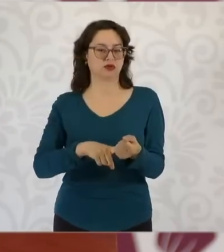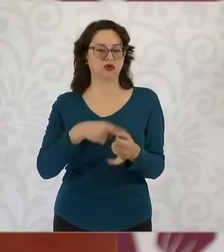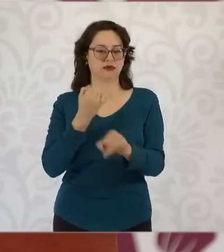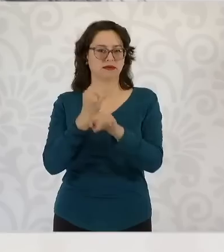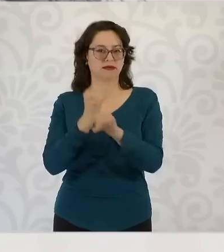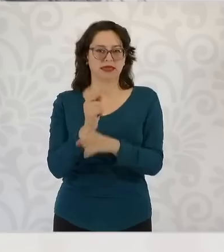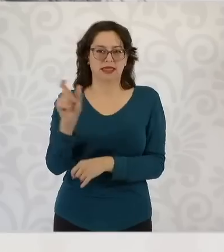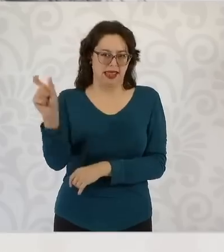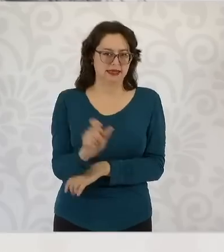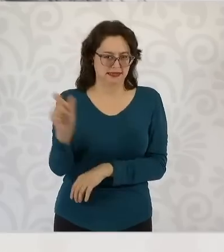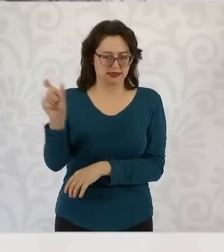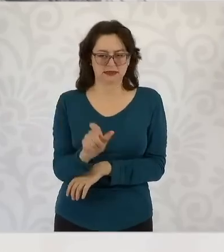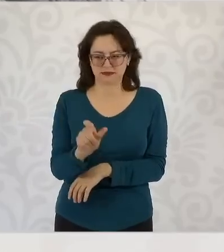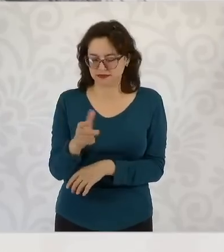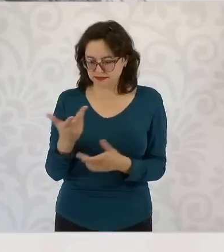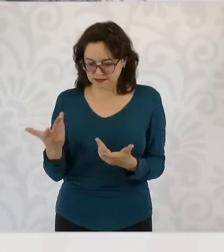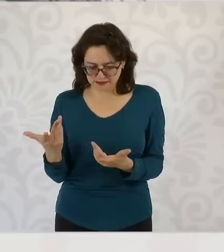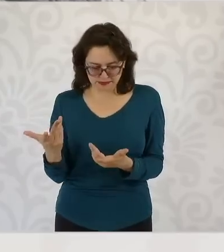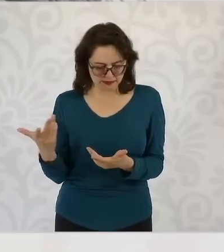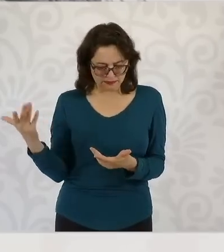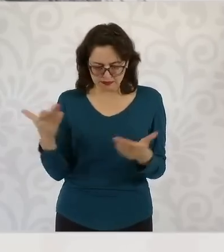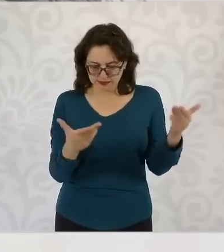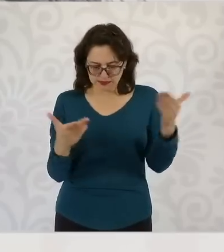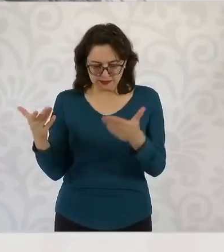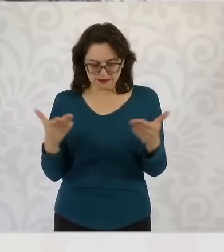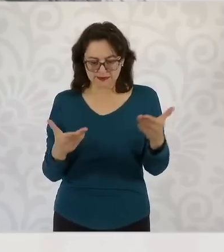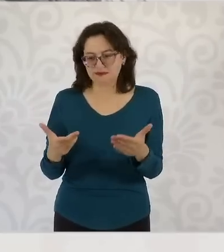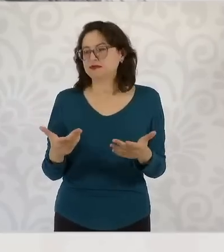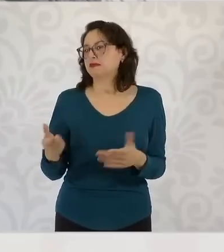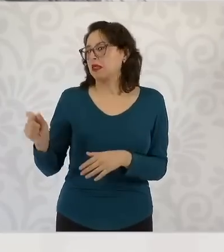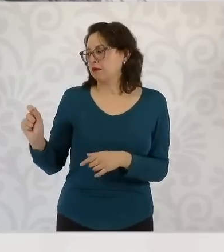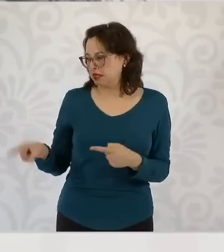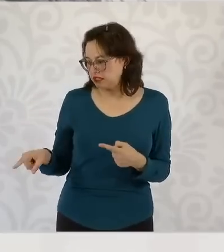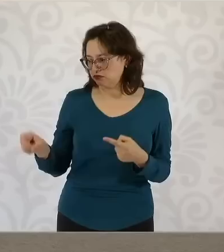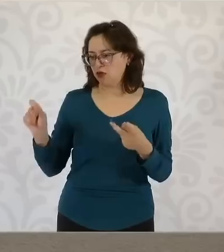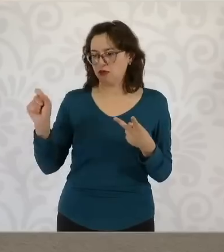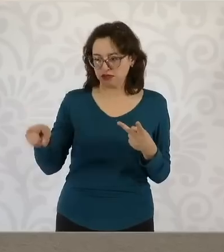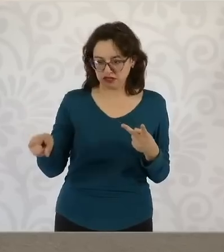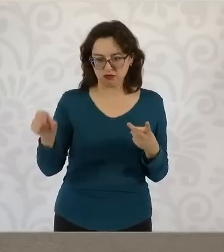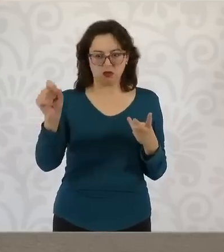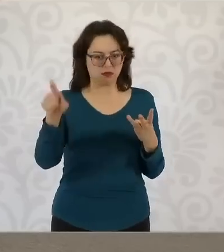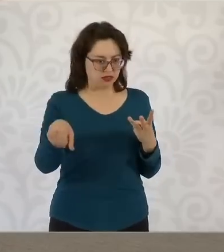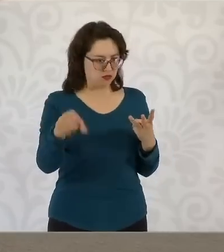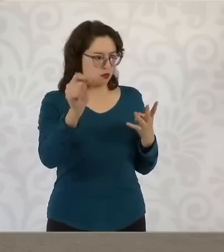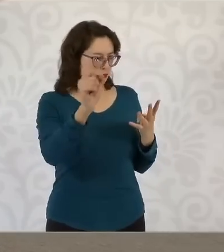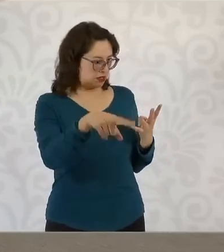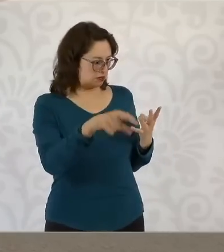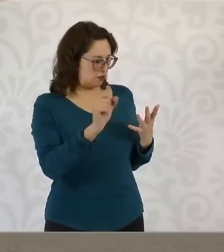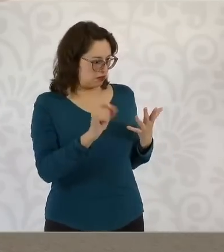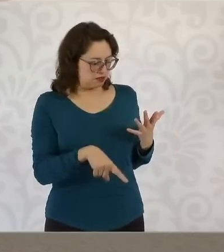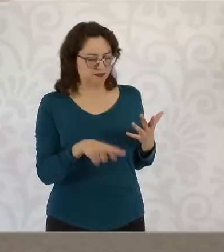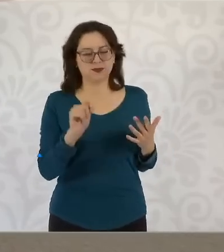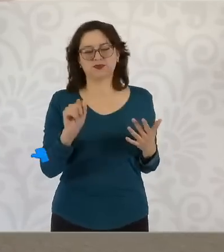no solamente, y que se ve cómo están promovidas por ciertos troles que le llaman, ¿no?